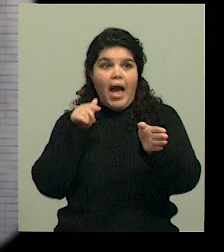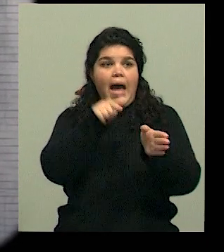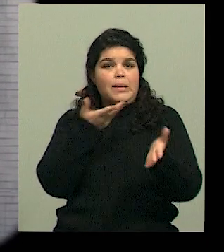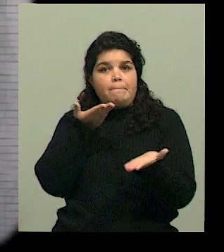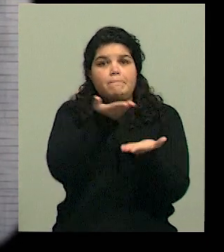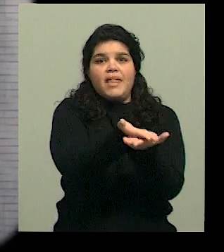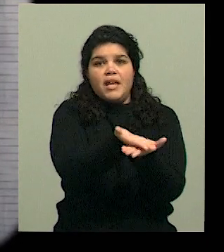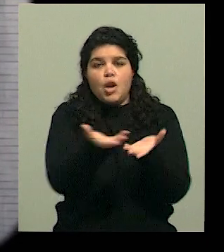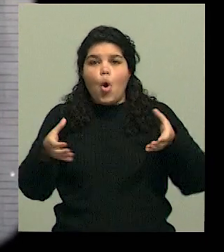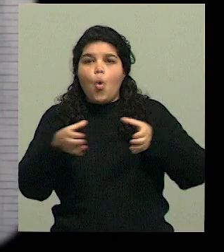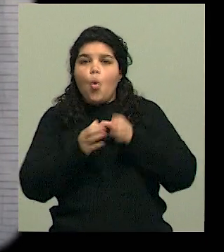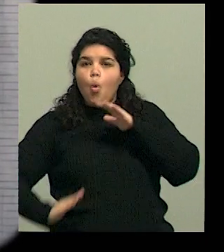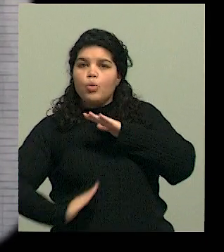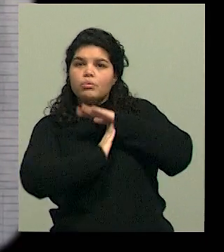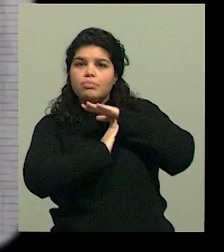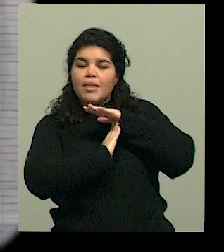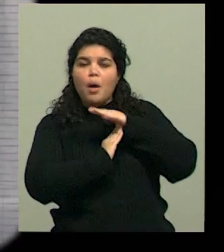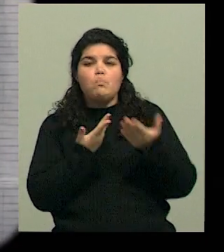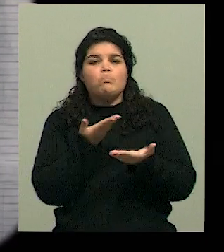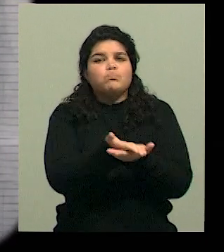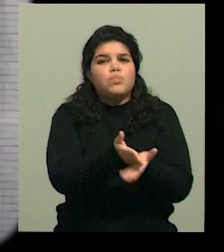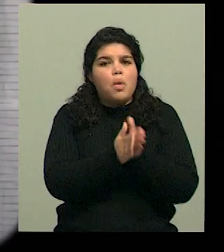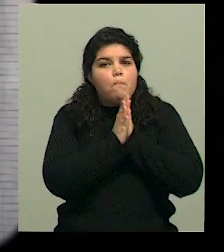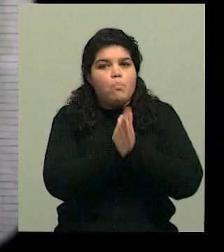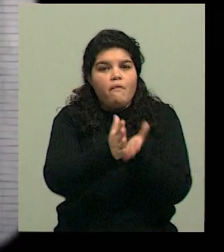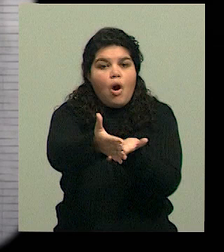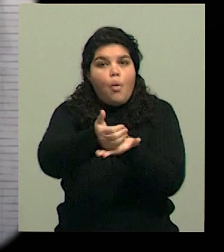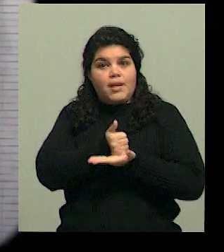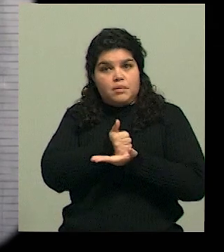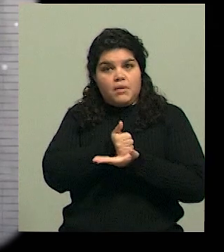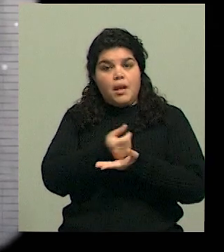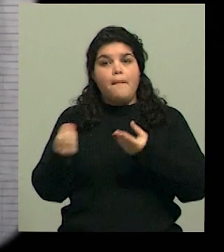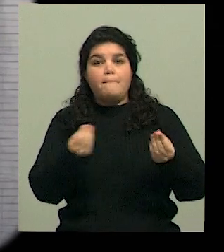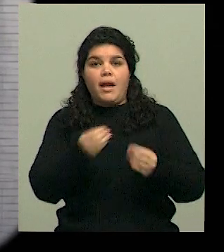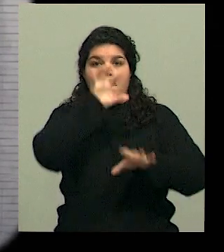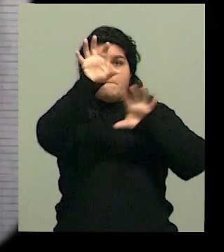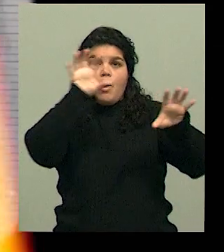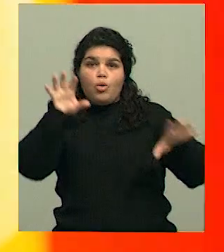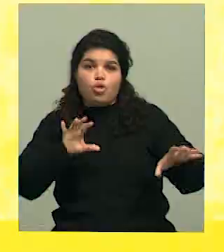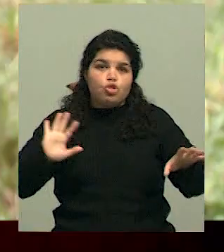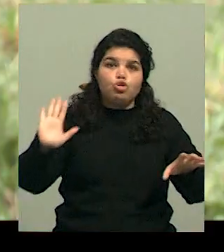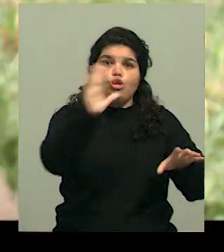se forma en Buenos Aires, que tenía la intención de que todas las partes del virreinato enviaran sus